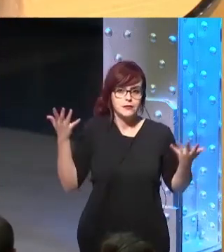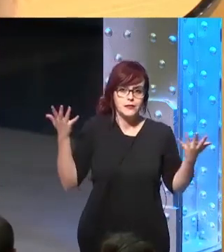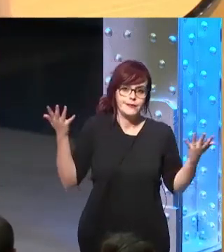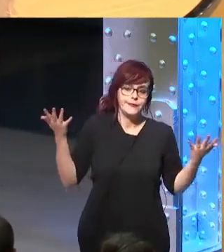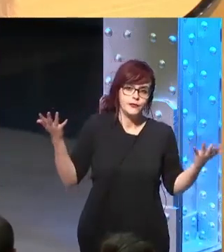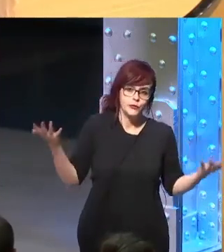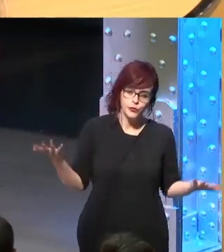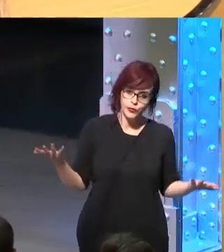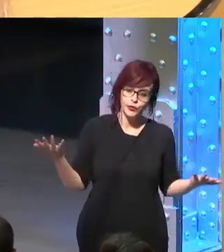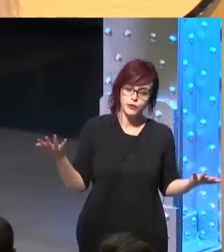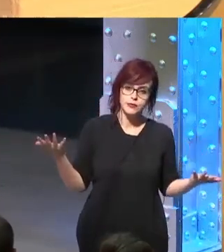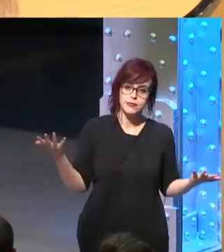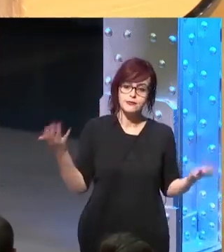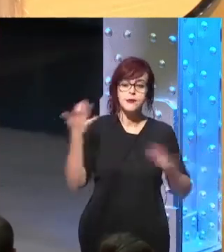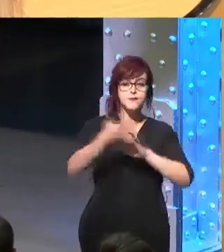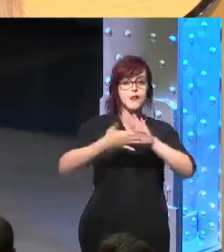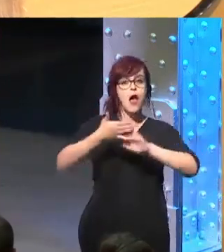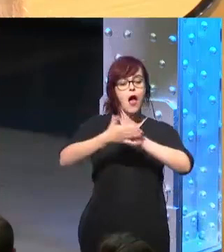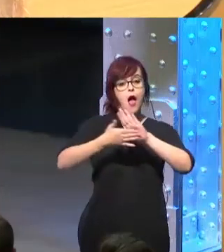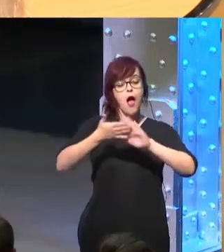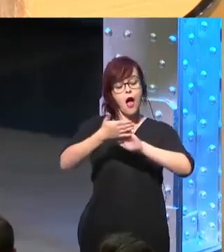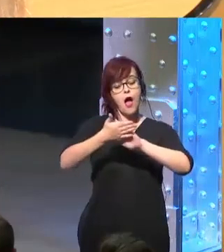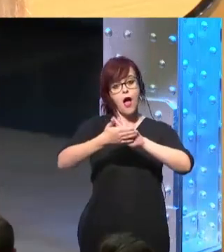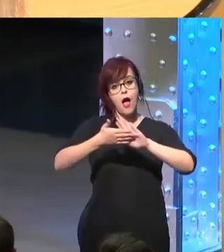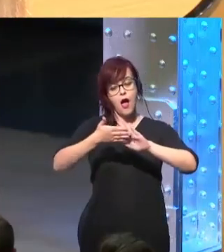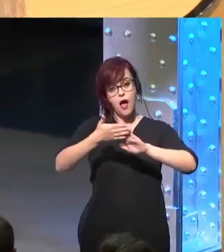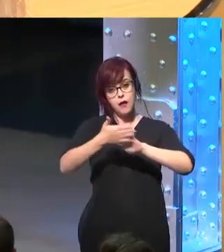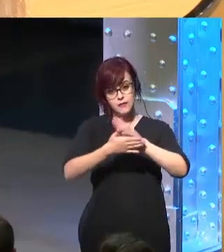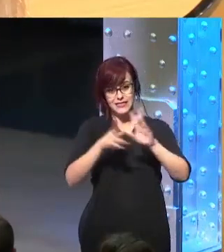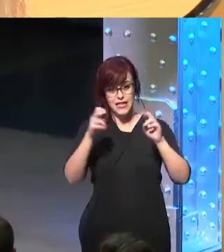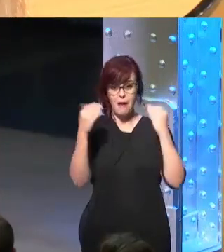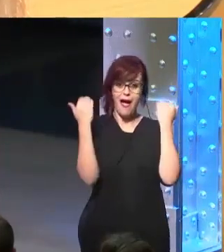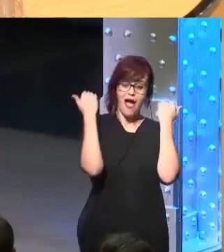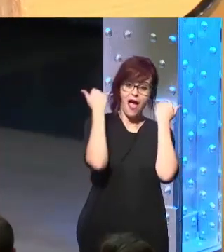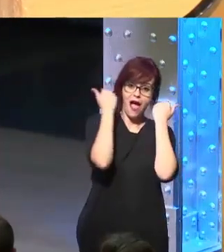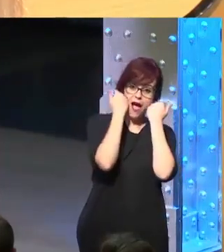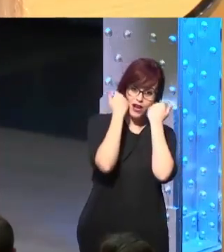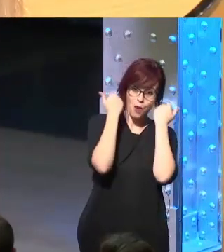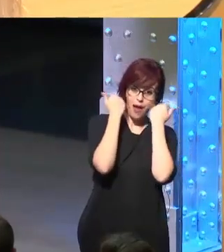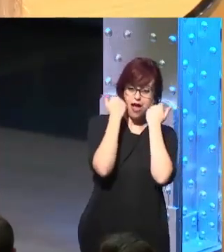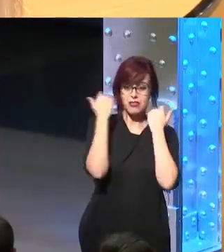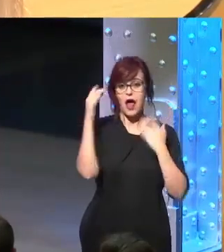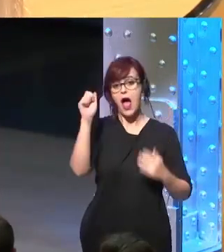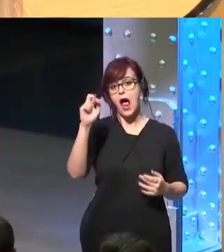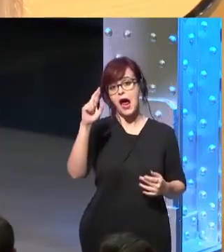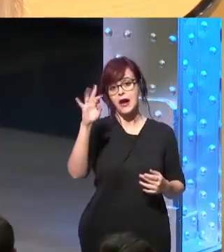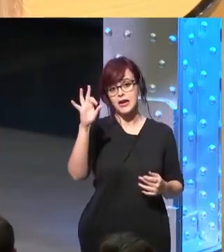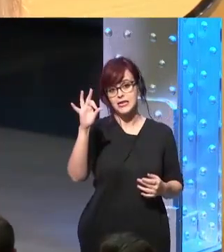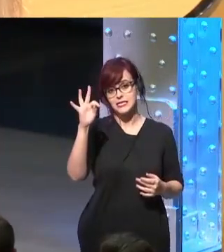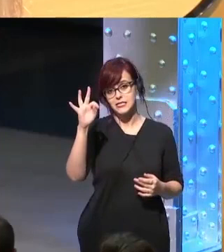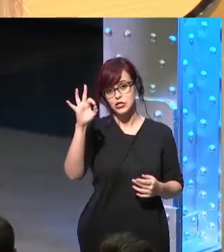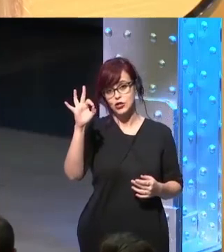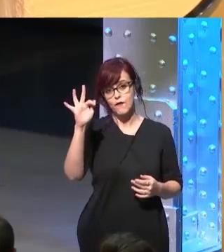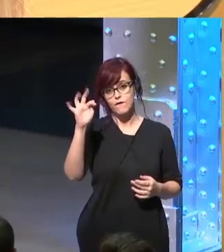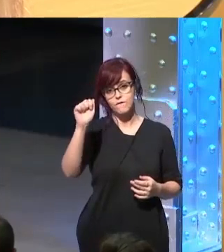cuando hablaba sobre esto, de Cleopatra y Aristófanes y demás, es un poco extraño